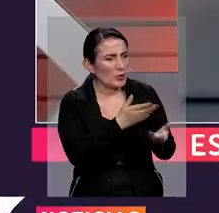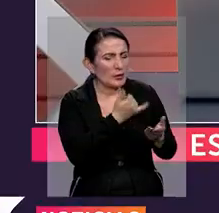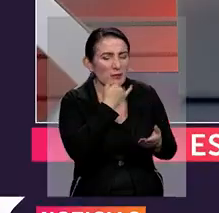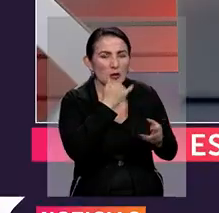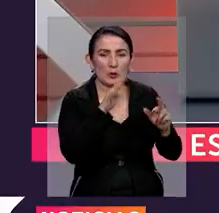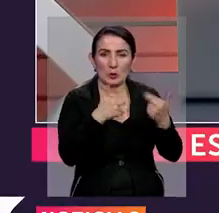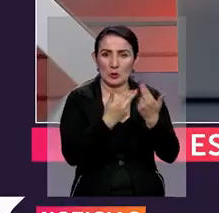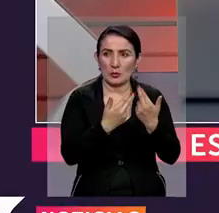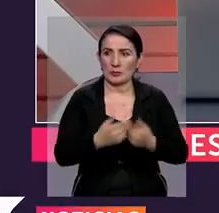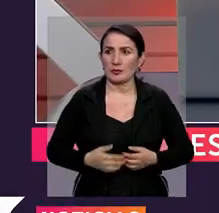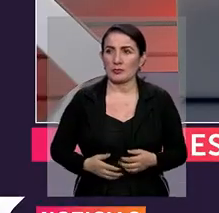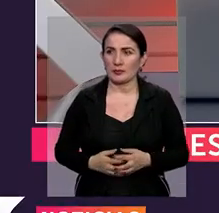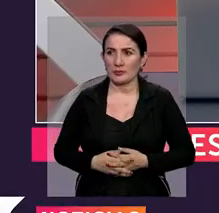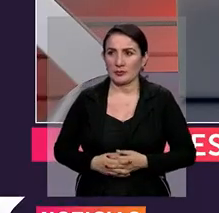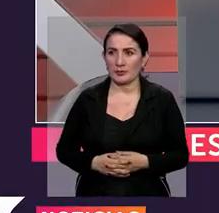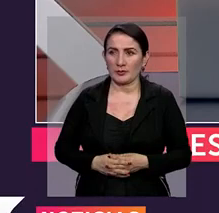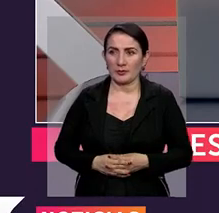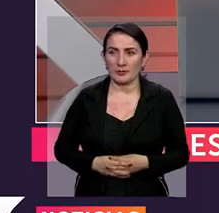reunión?